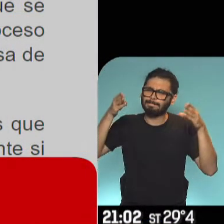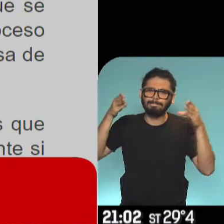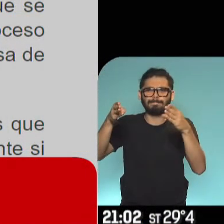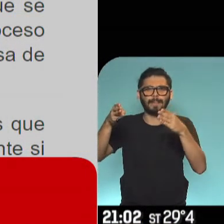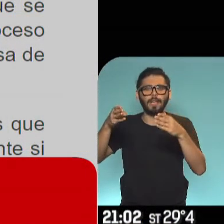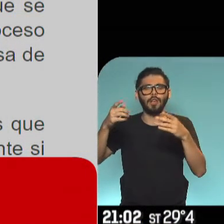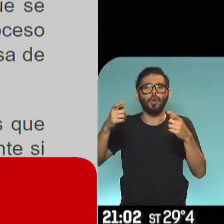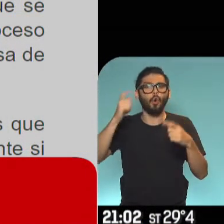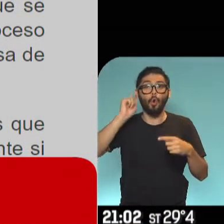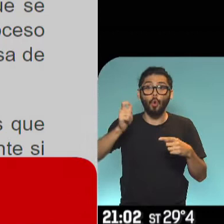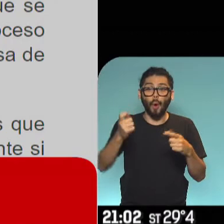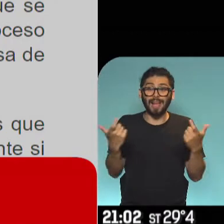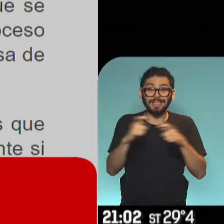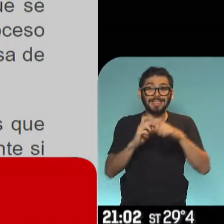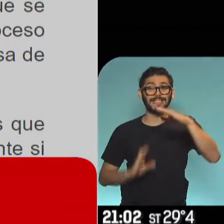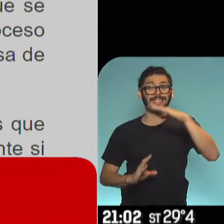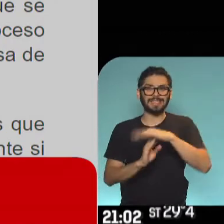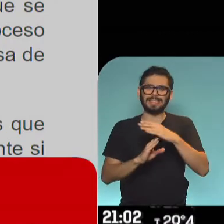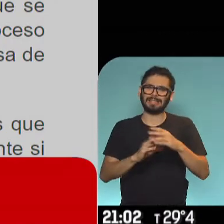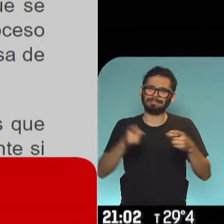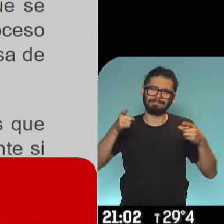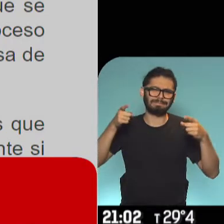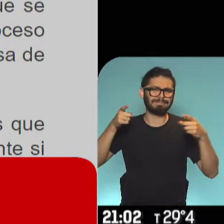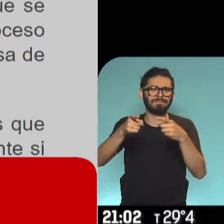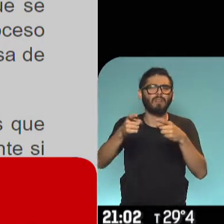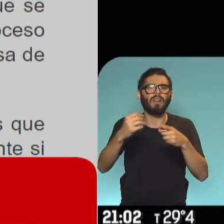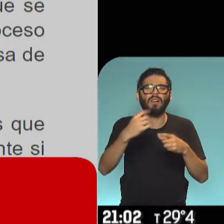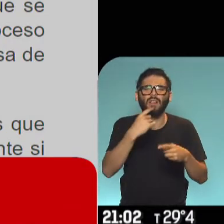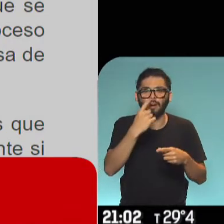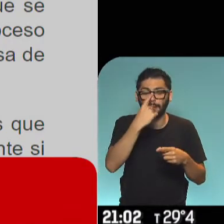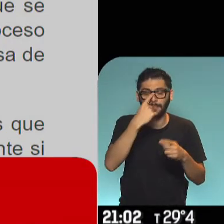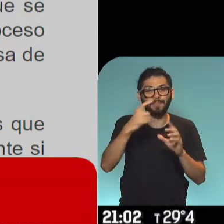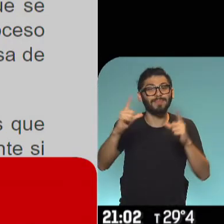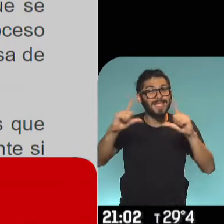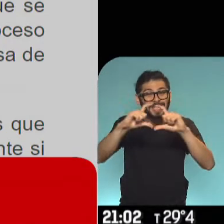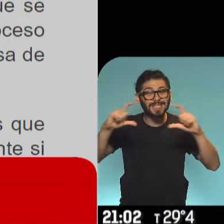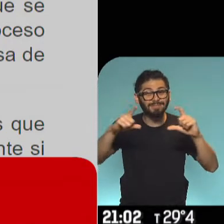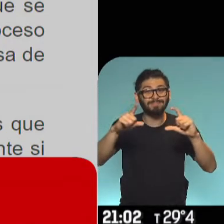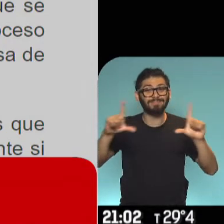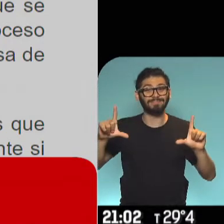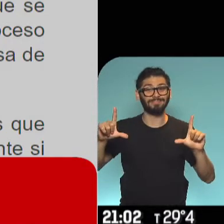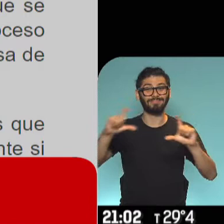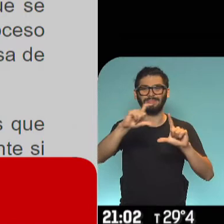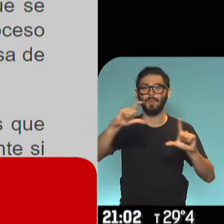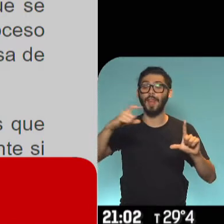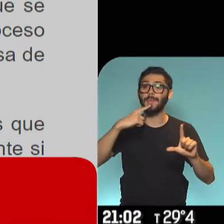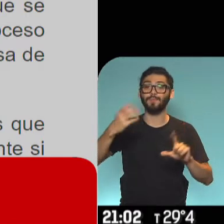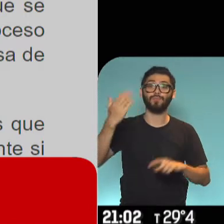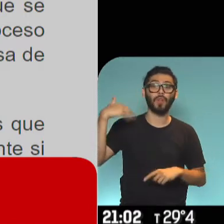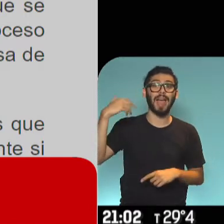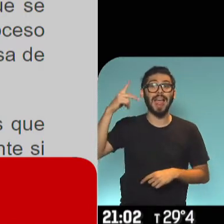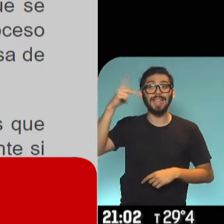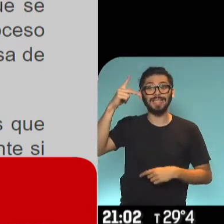Suprema. Mira, allí lo estamos viendo en pantalla. Lo que dice es, primero recuerda lo que fue la Corte de Néstor Kirchner y